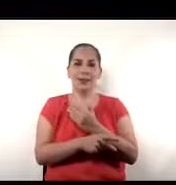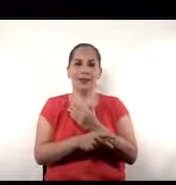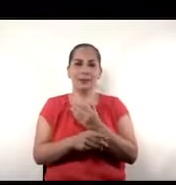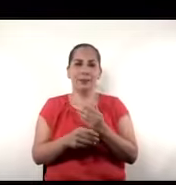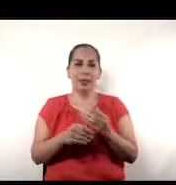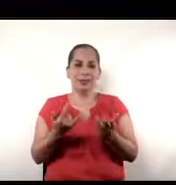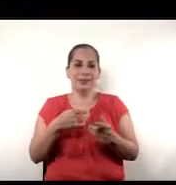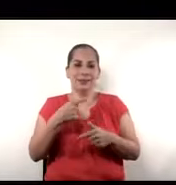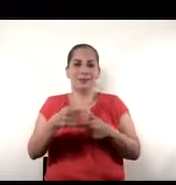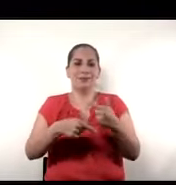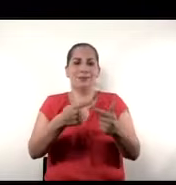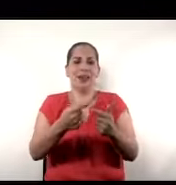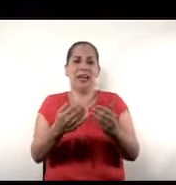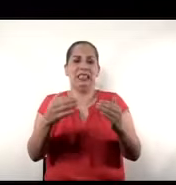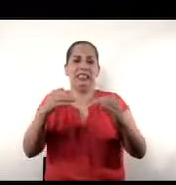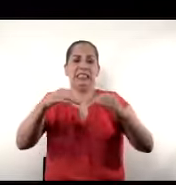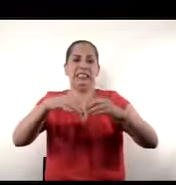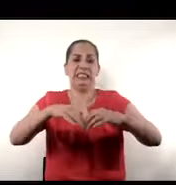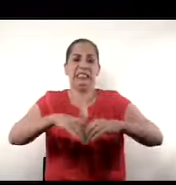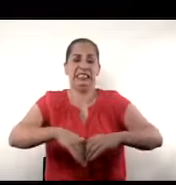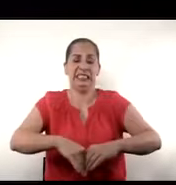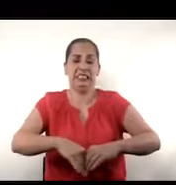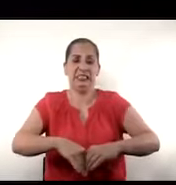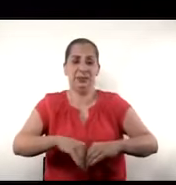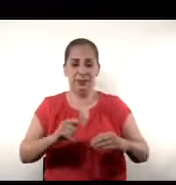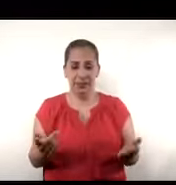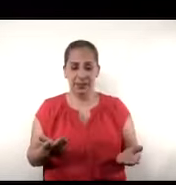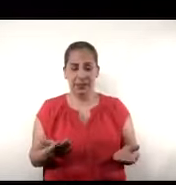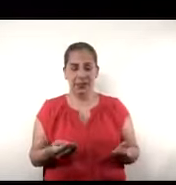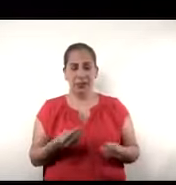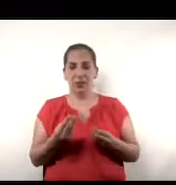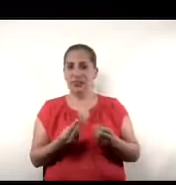del precipicio. Y en el precipicio perdemos